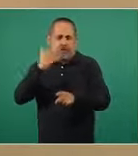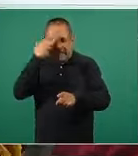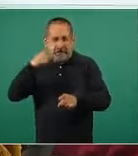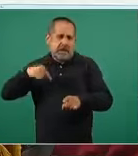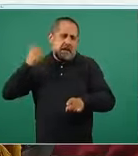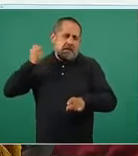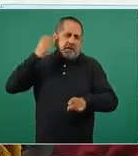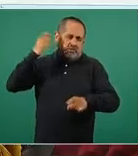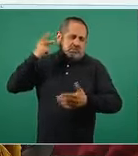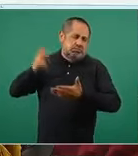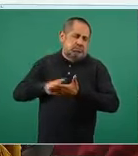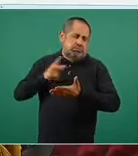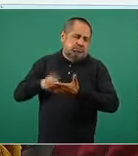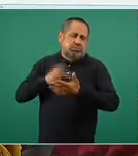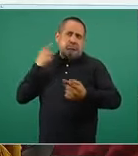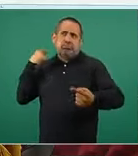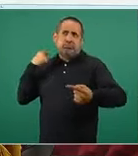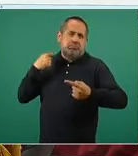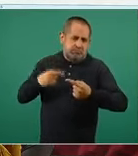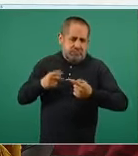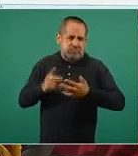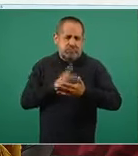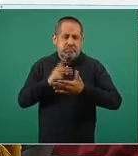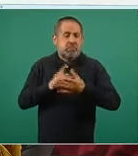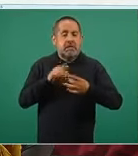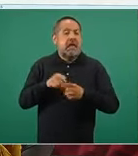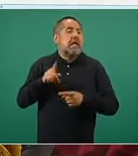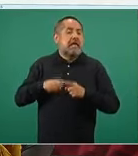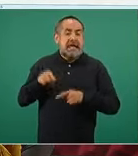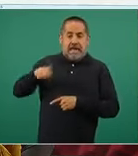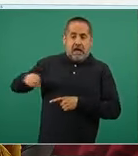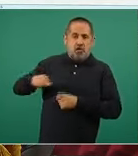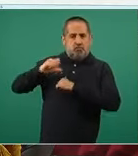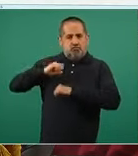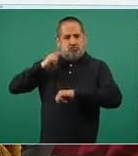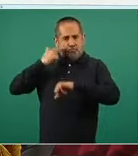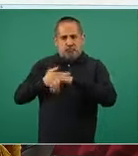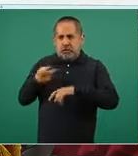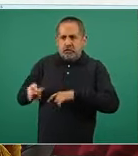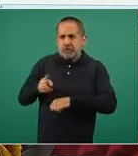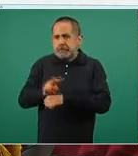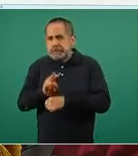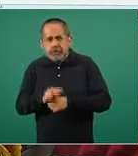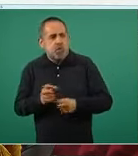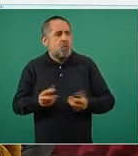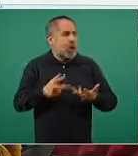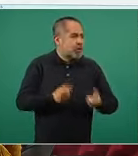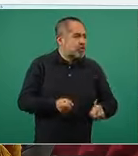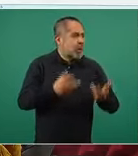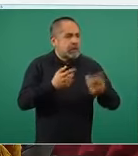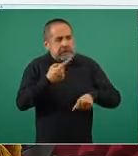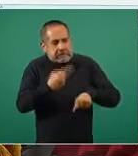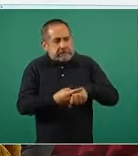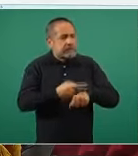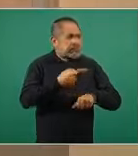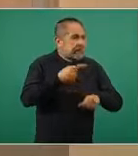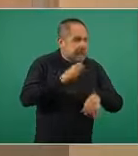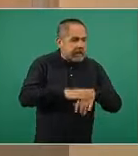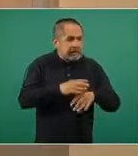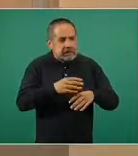conferencias a lo largo del año pasado y es la que se encarga de llevar la vigilancia epidemiológica de los padecimientos